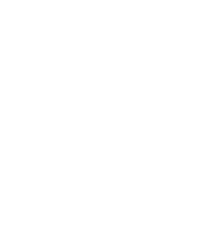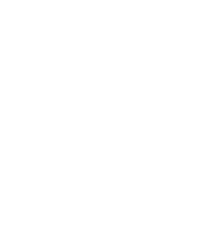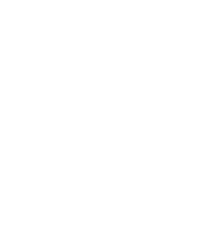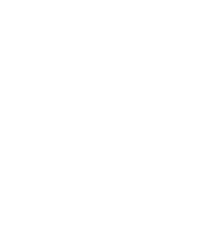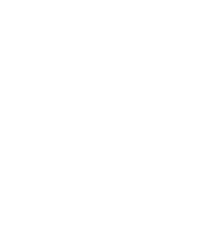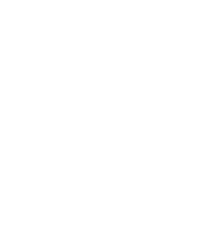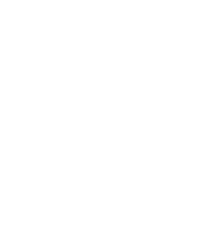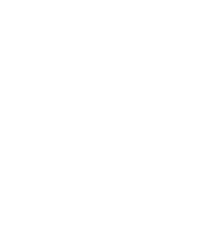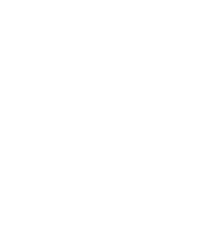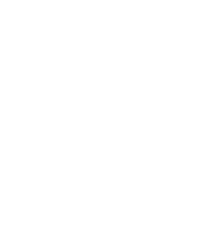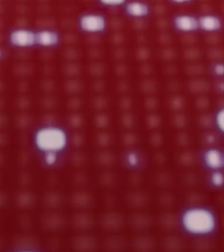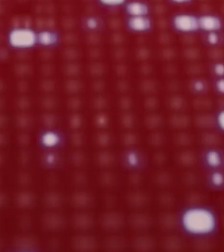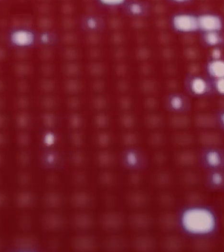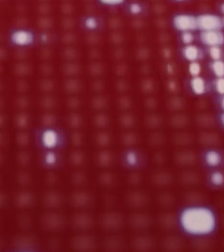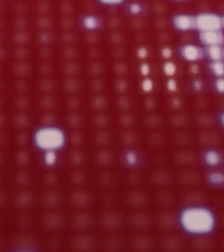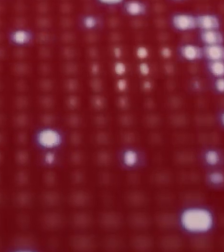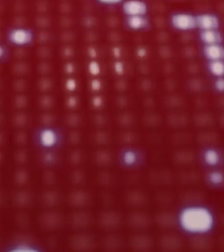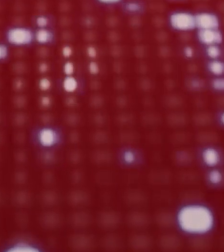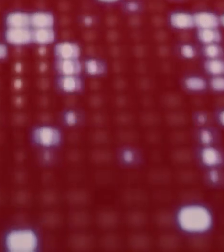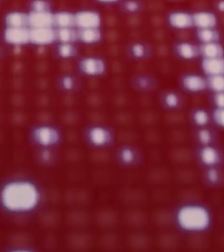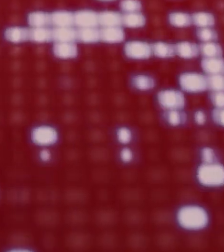Chile Chile avanza